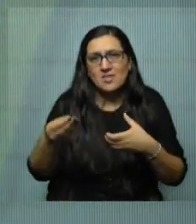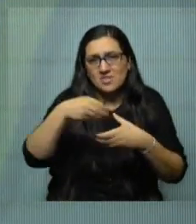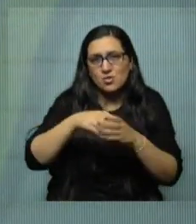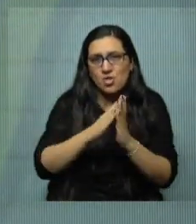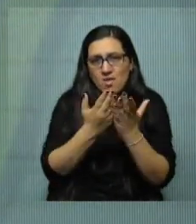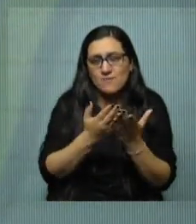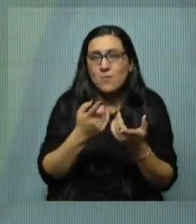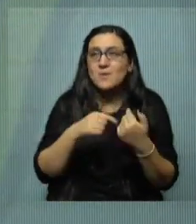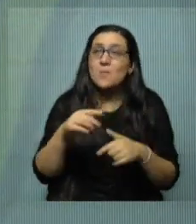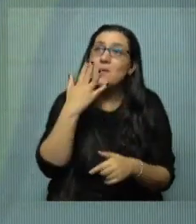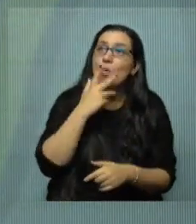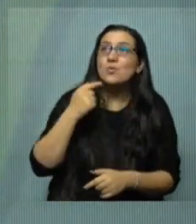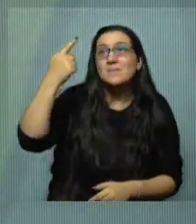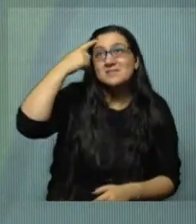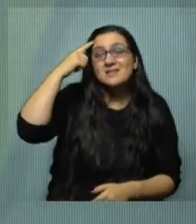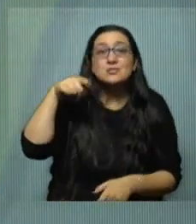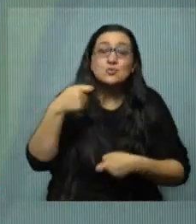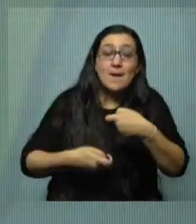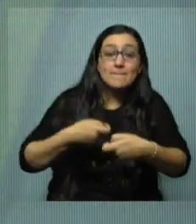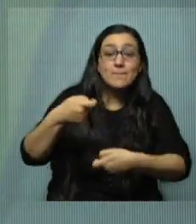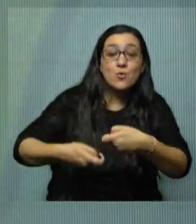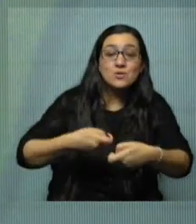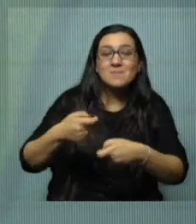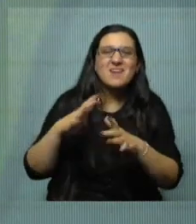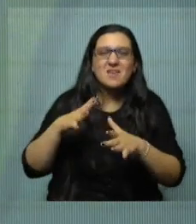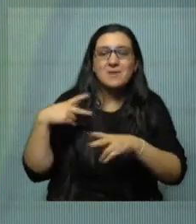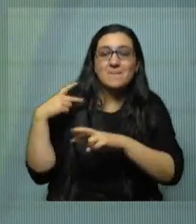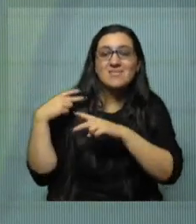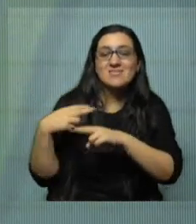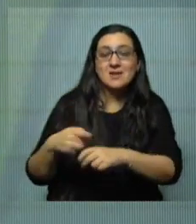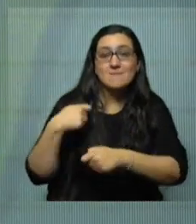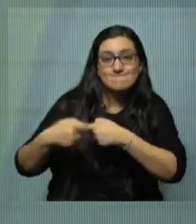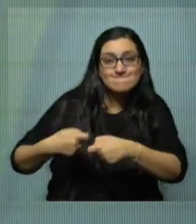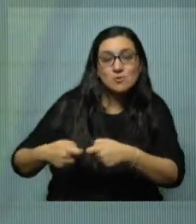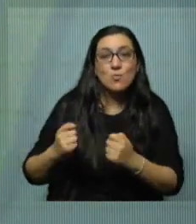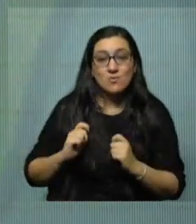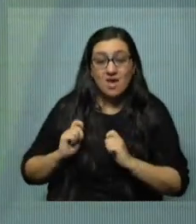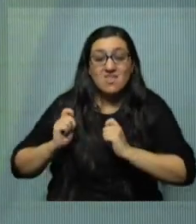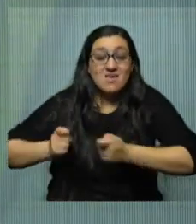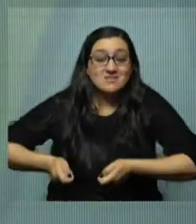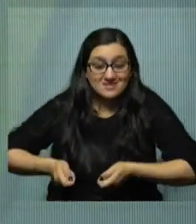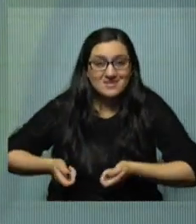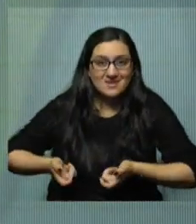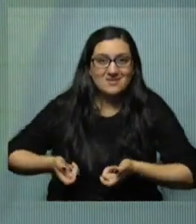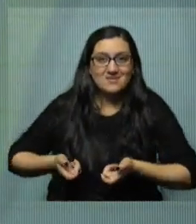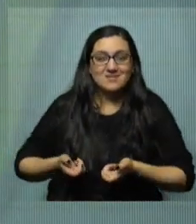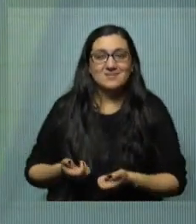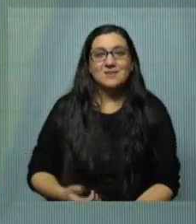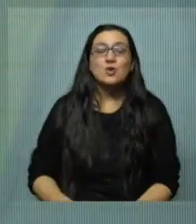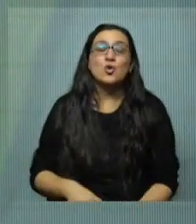gusta pensar que es de alguna forma una contribución a mantener algo ahí como un legado que, como dice la canción, hay algo que sigue